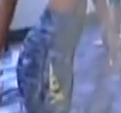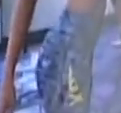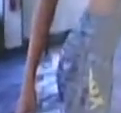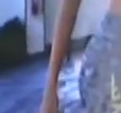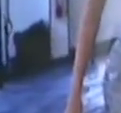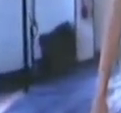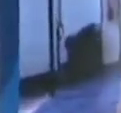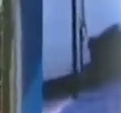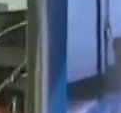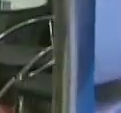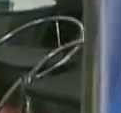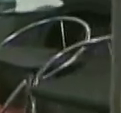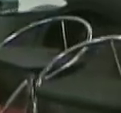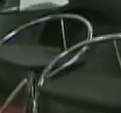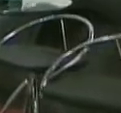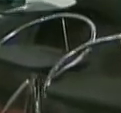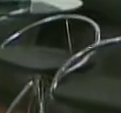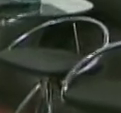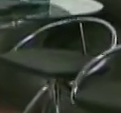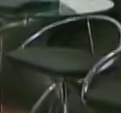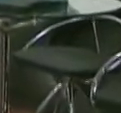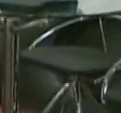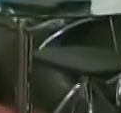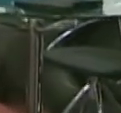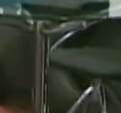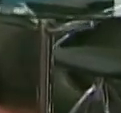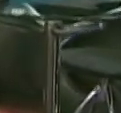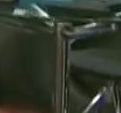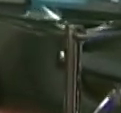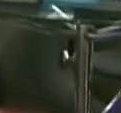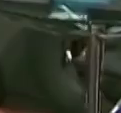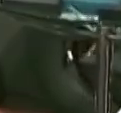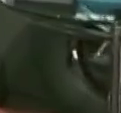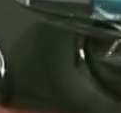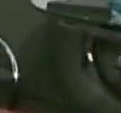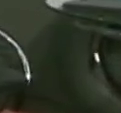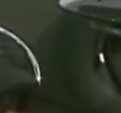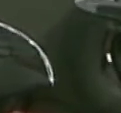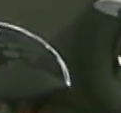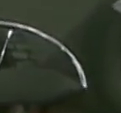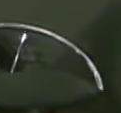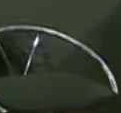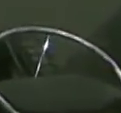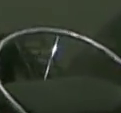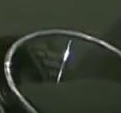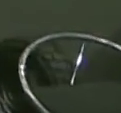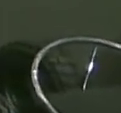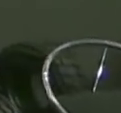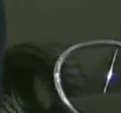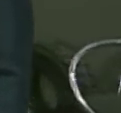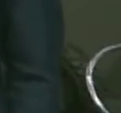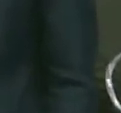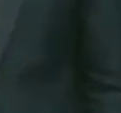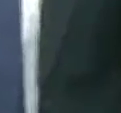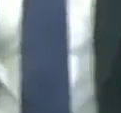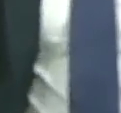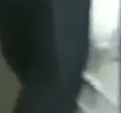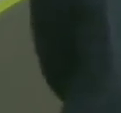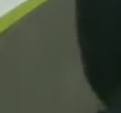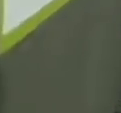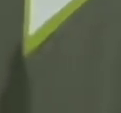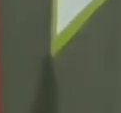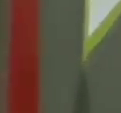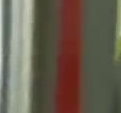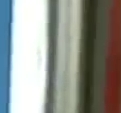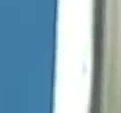las potencialidades de la criptomoneda, al tiempo que ha anunciado el mandatario nacional que ha decidido aumentar